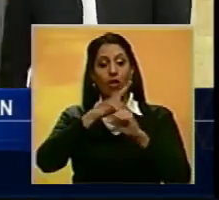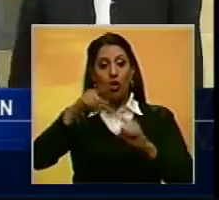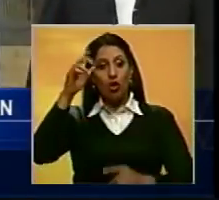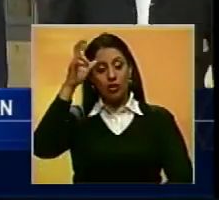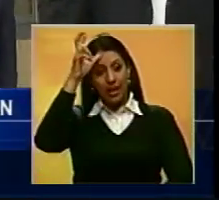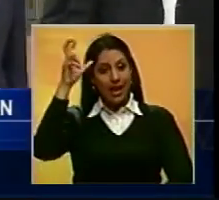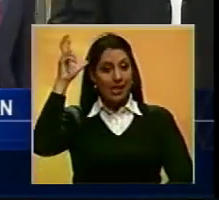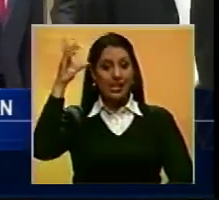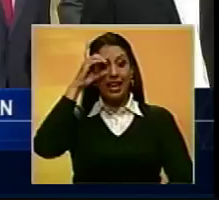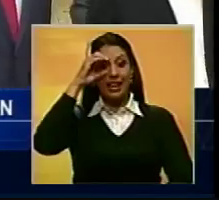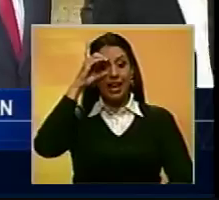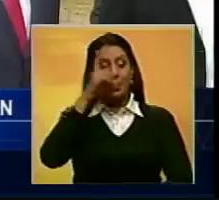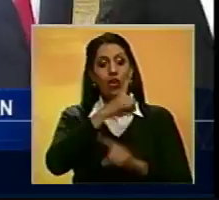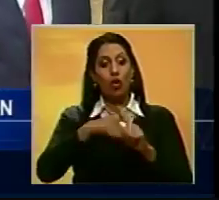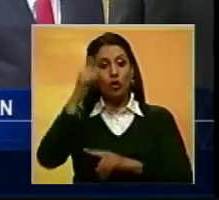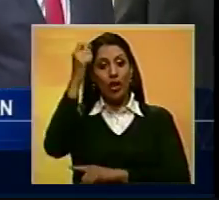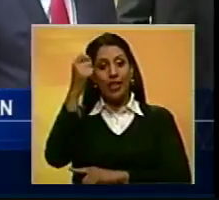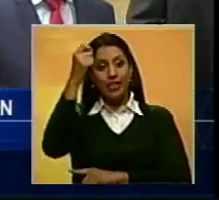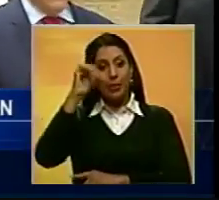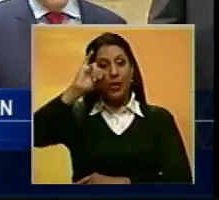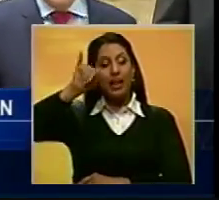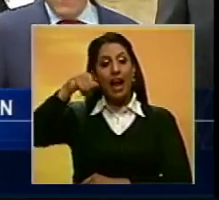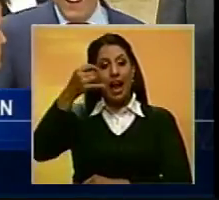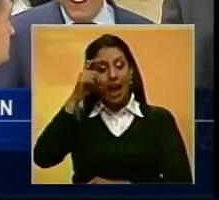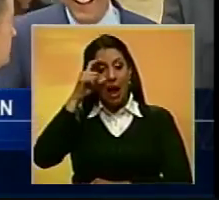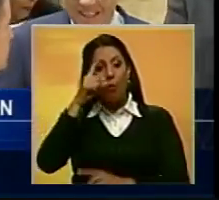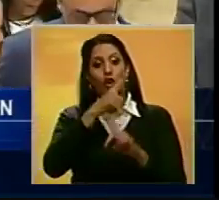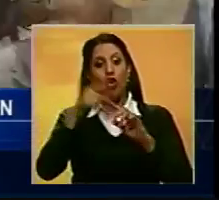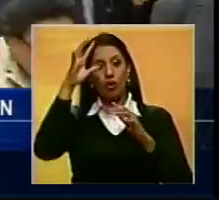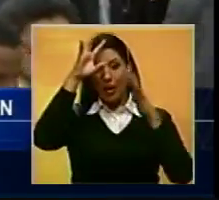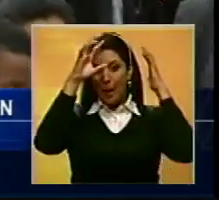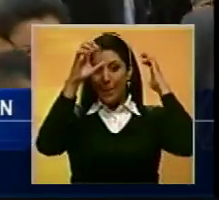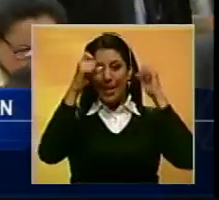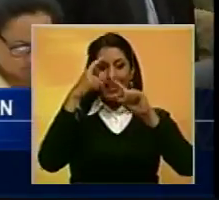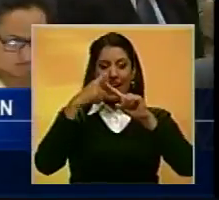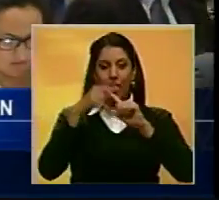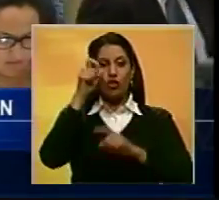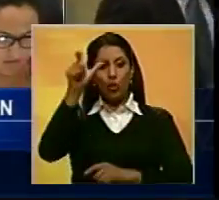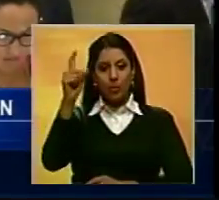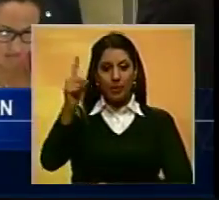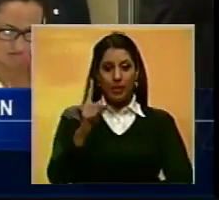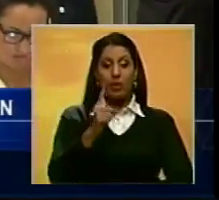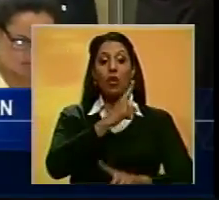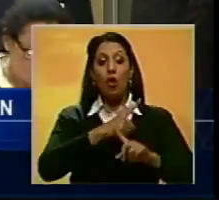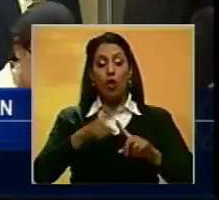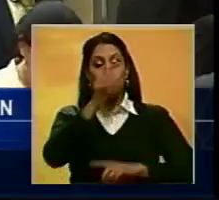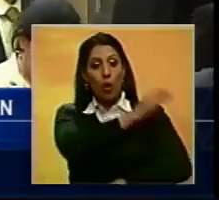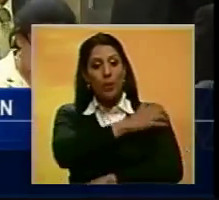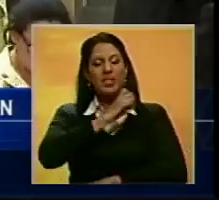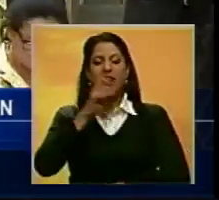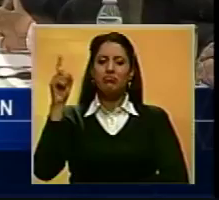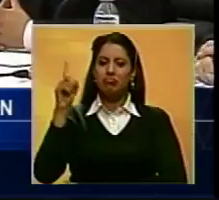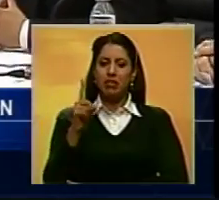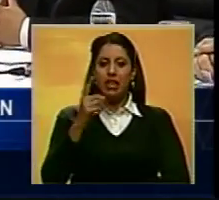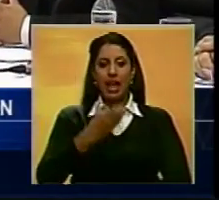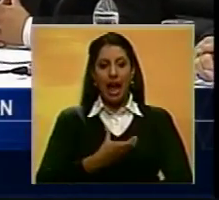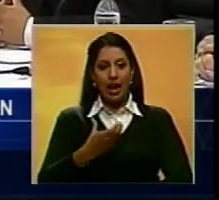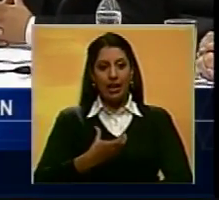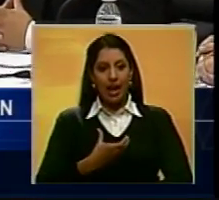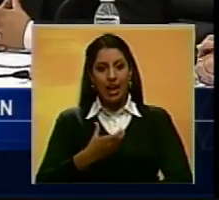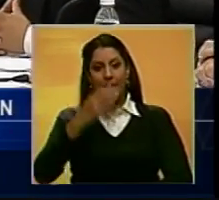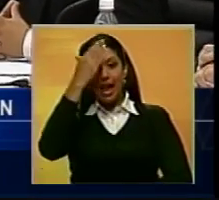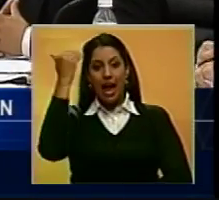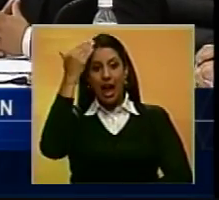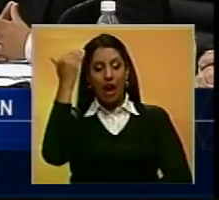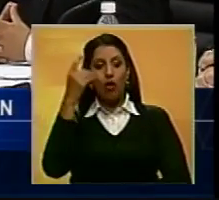canciller Delcy Rodríguez, el diputado Elías Jagua y el ex embajador ante la ONU, Roy Chatterton. Por la oposición asistieron el alcalde Carlos